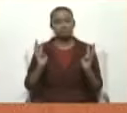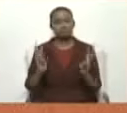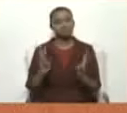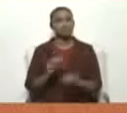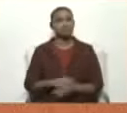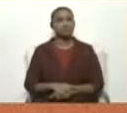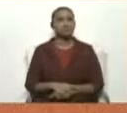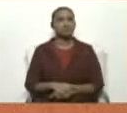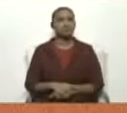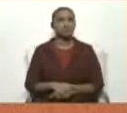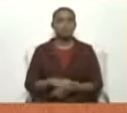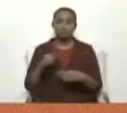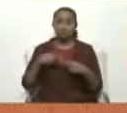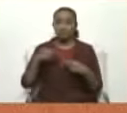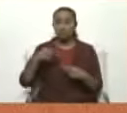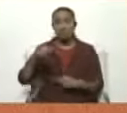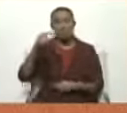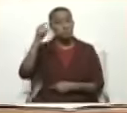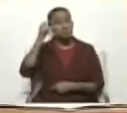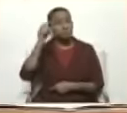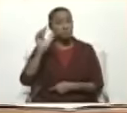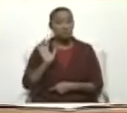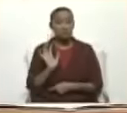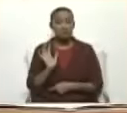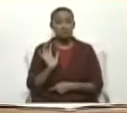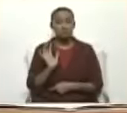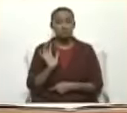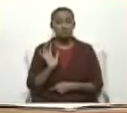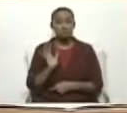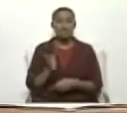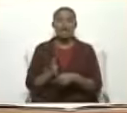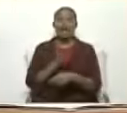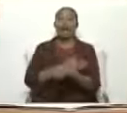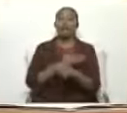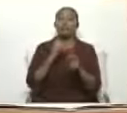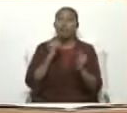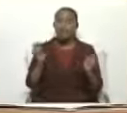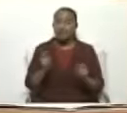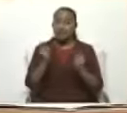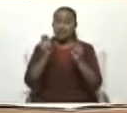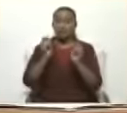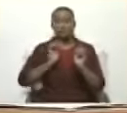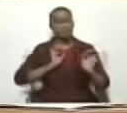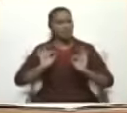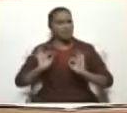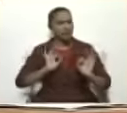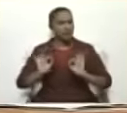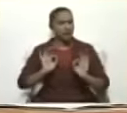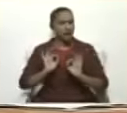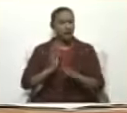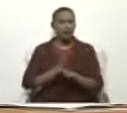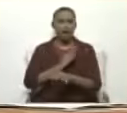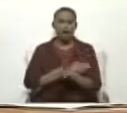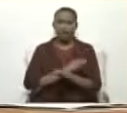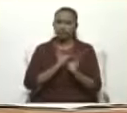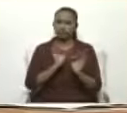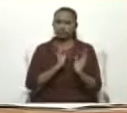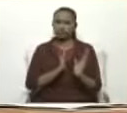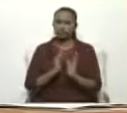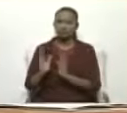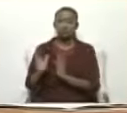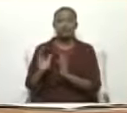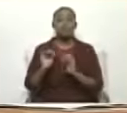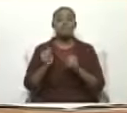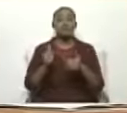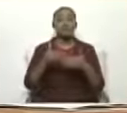Nos vamos estos días que nos queda de antes de la campaña a preparar lo que tengamos que preparar. Y a partir del